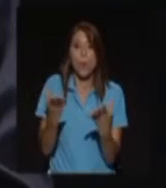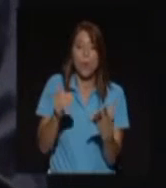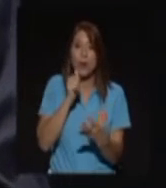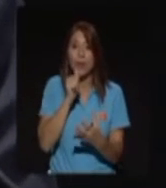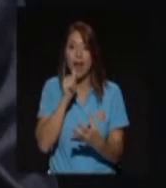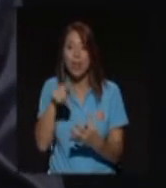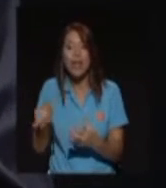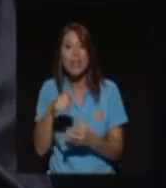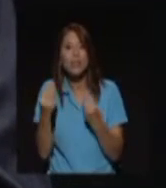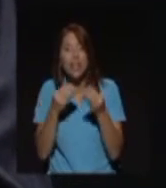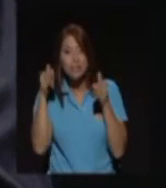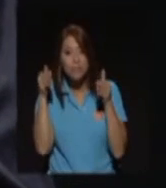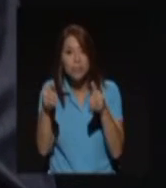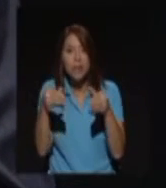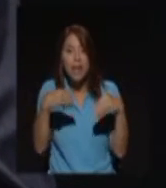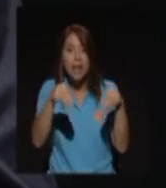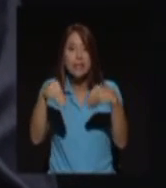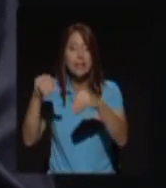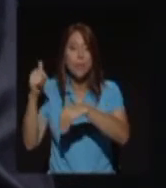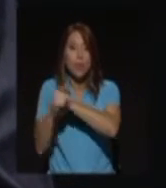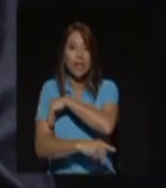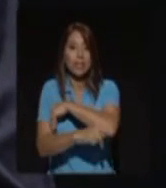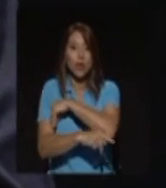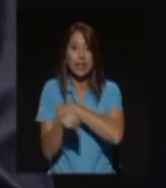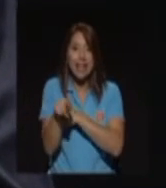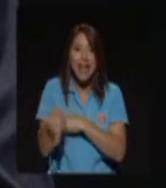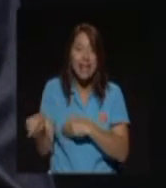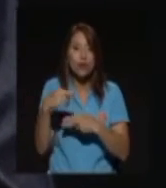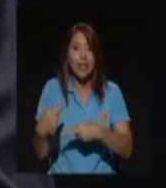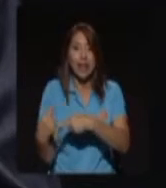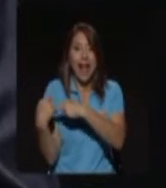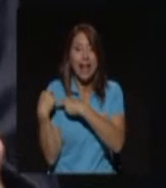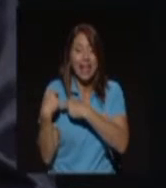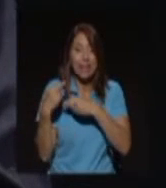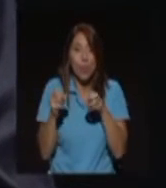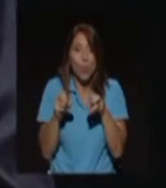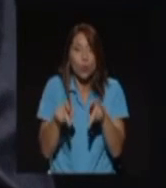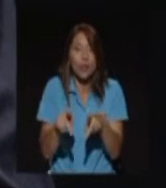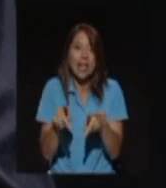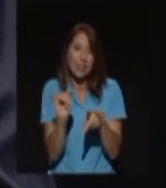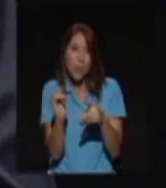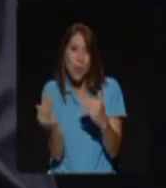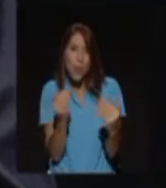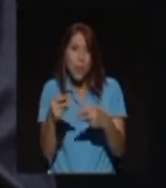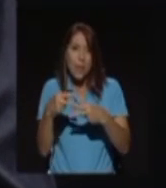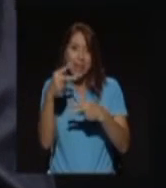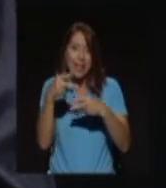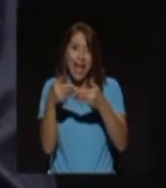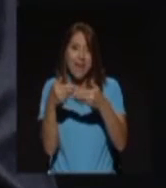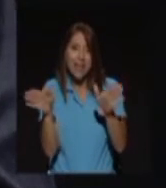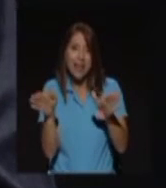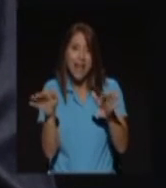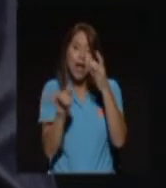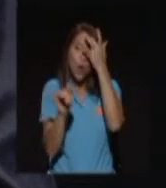ellos se encargan de mantener esas ventanas abiertas, porque como en todo acuerdo siempre